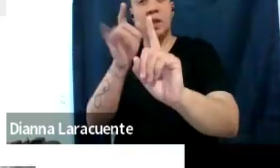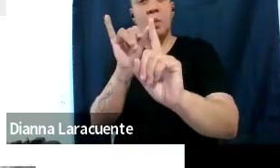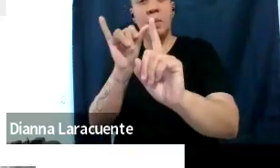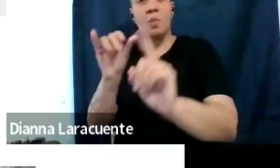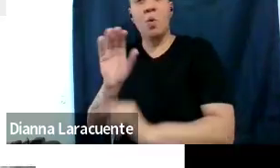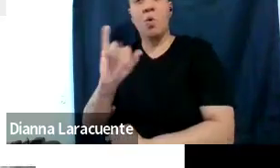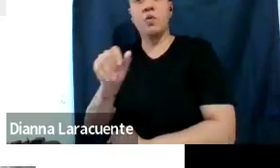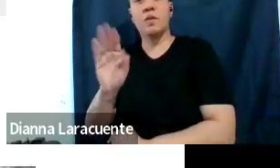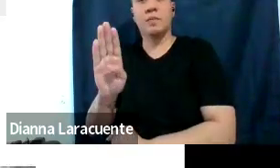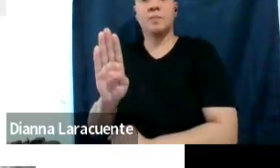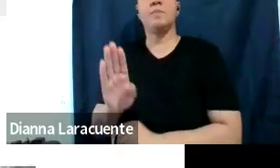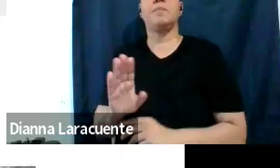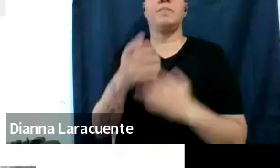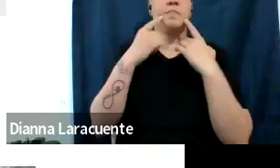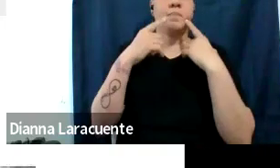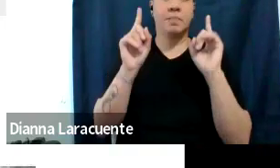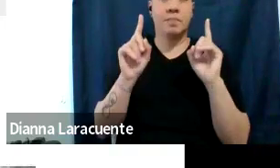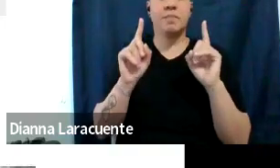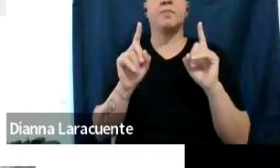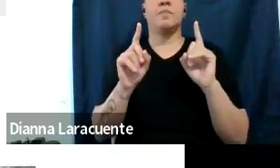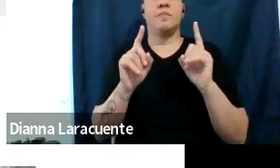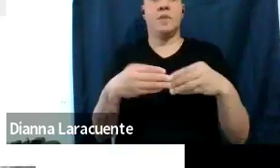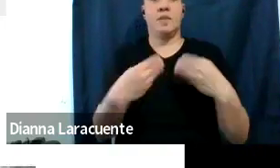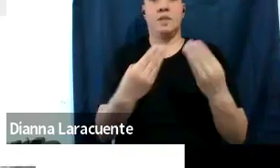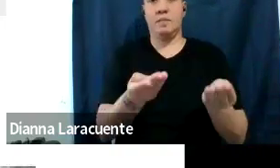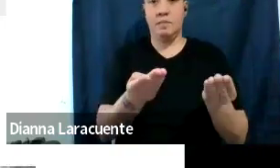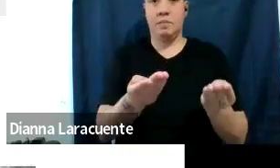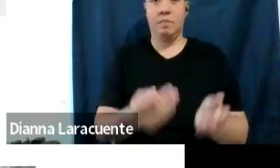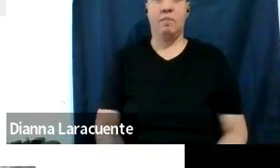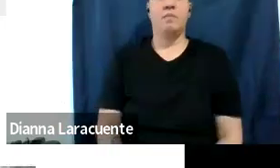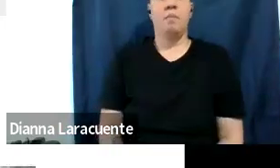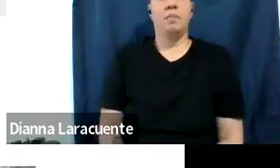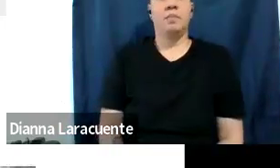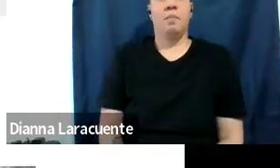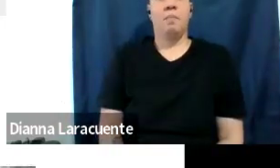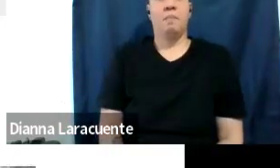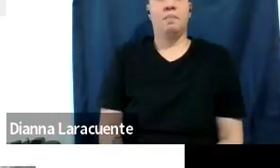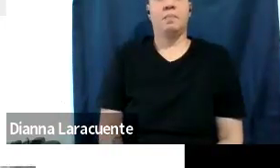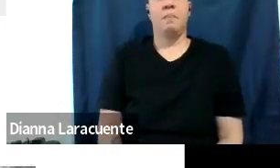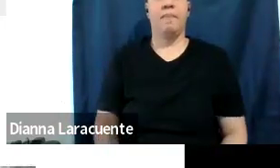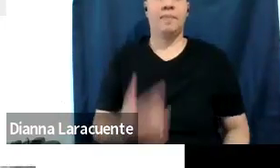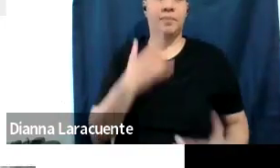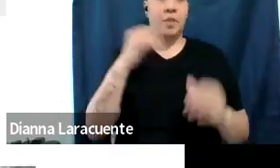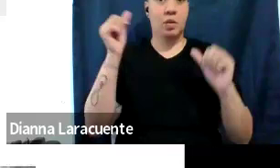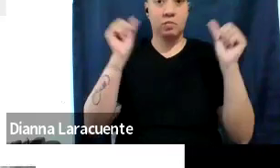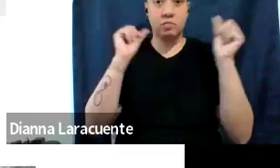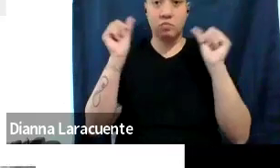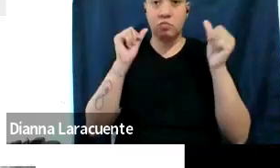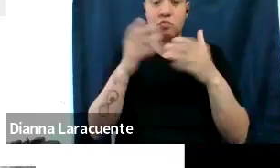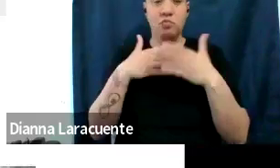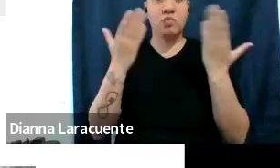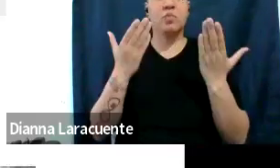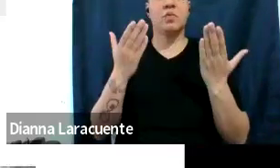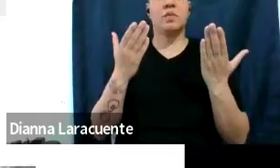por fin se otorga esto, y que él dice, no cabe duda que el régimen autonómico Trías